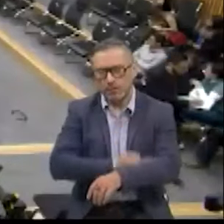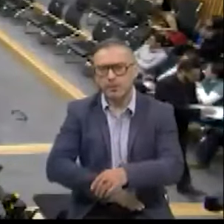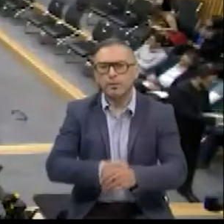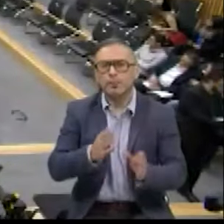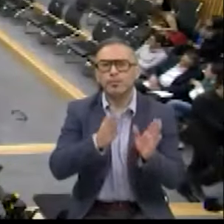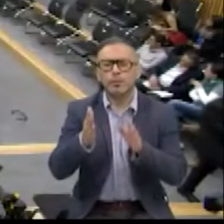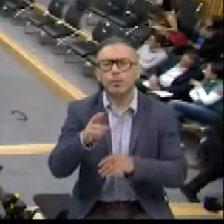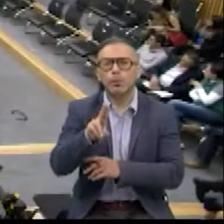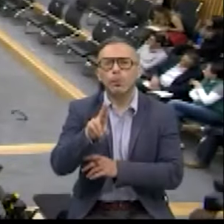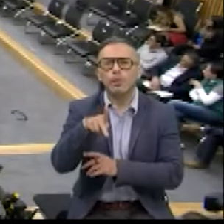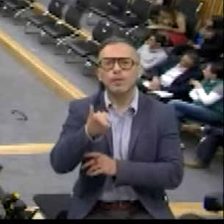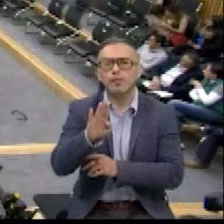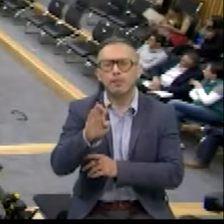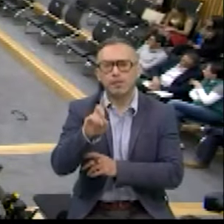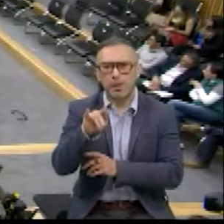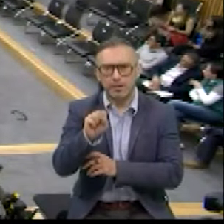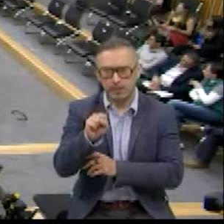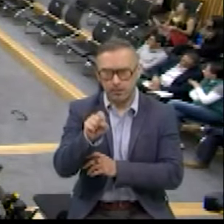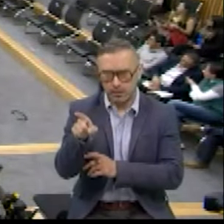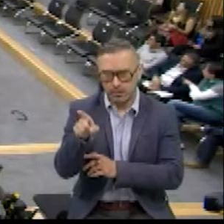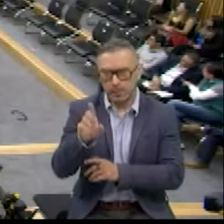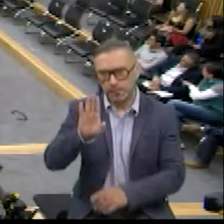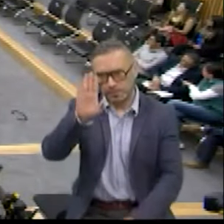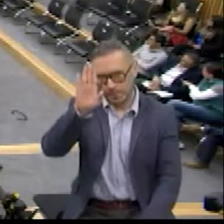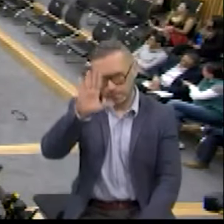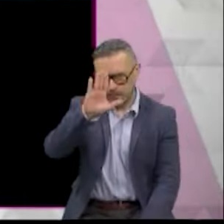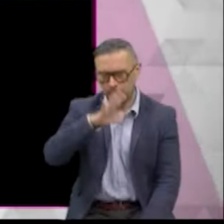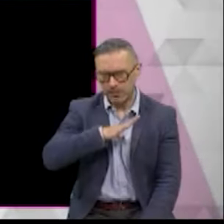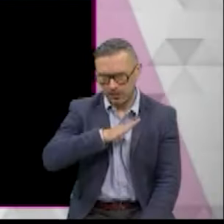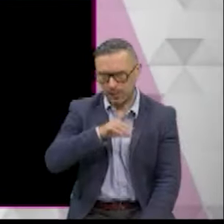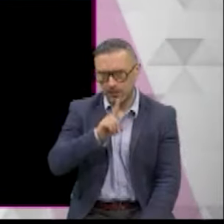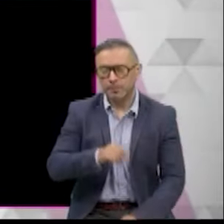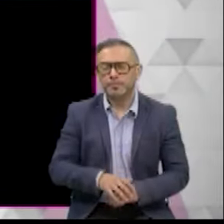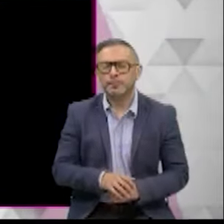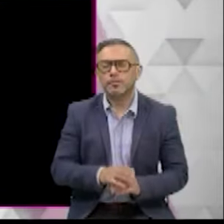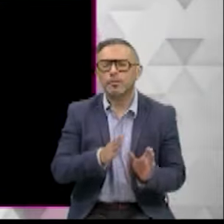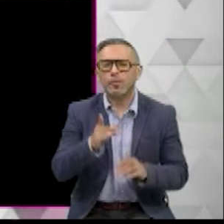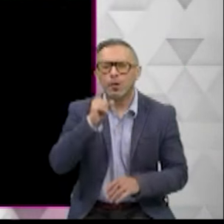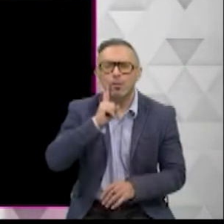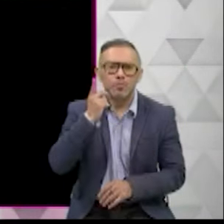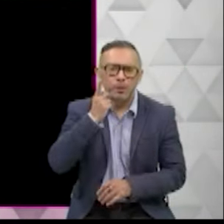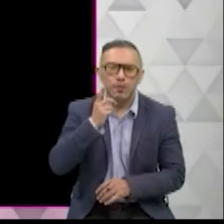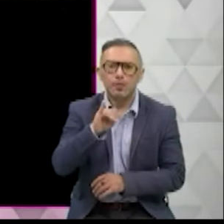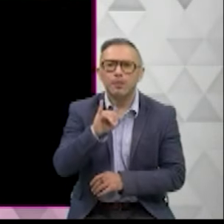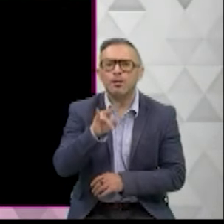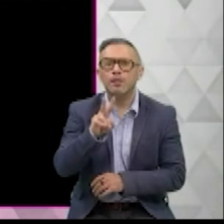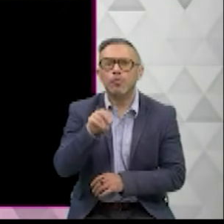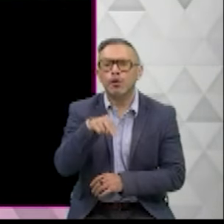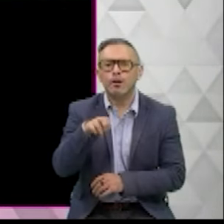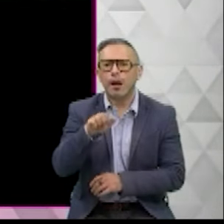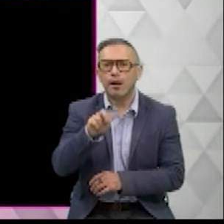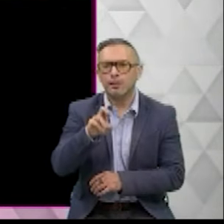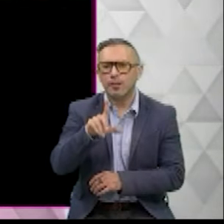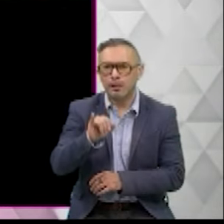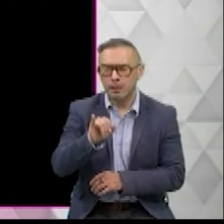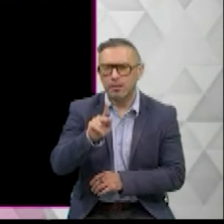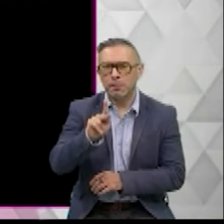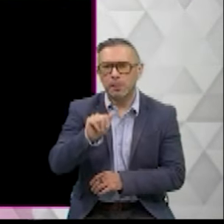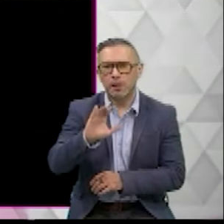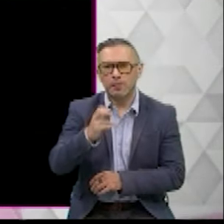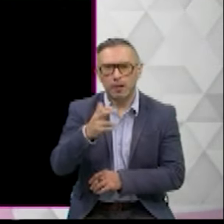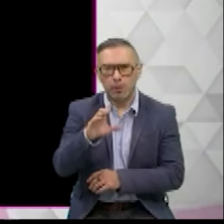de candidaturas, pues sí, te digo, hay incluso todo un mecanismo a través de las secretarías de seguridad pública, tanto la federal como